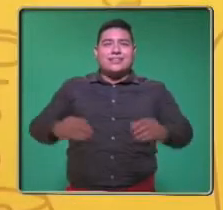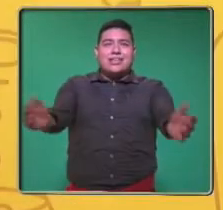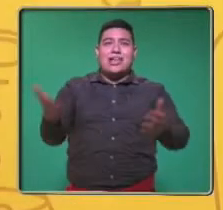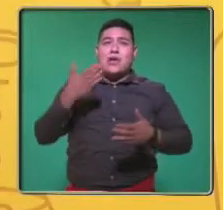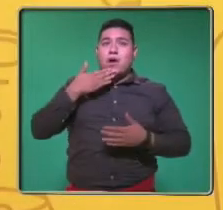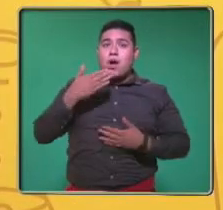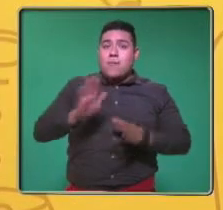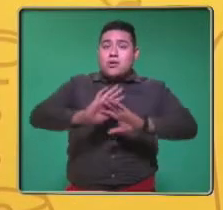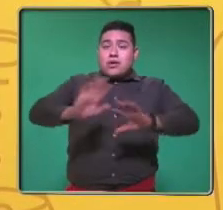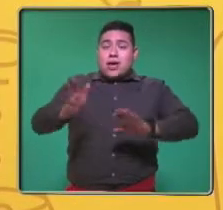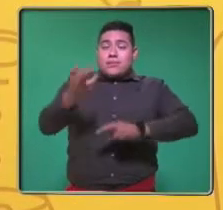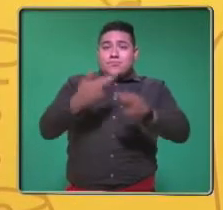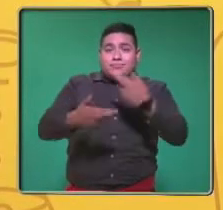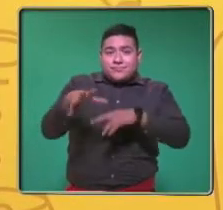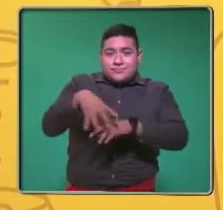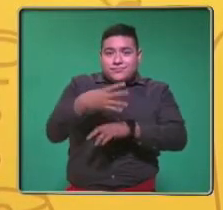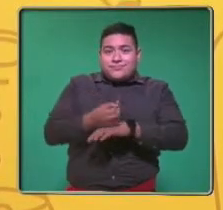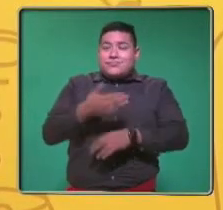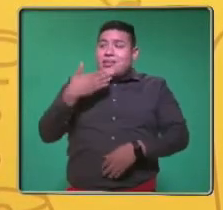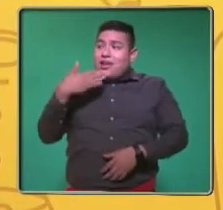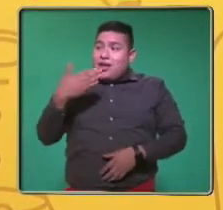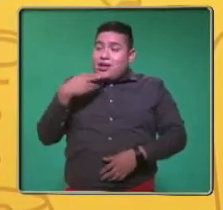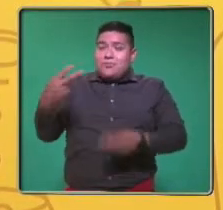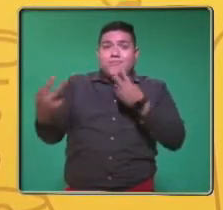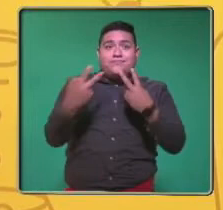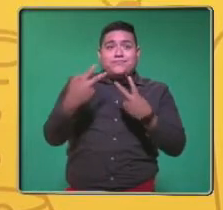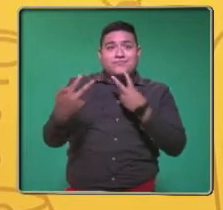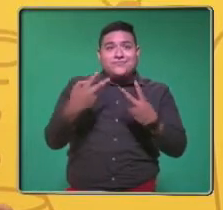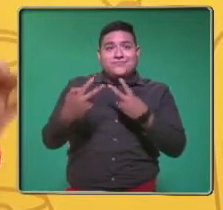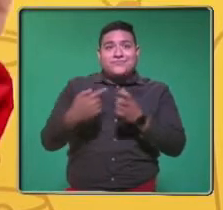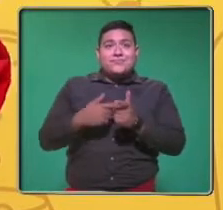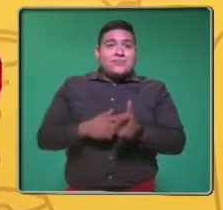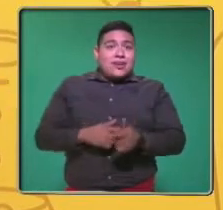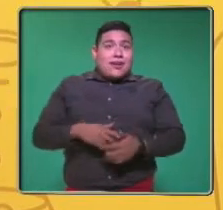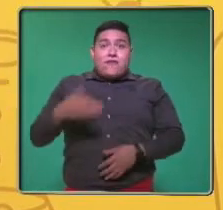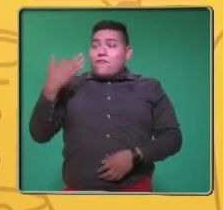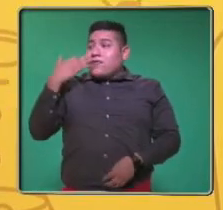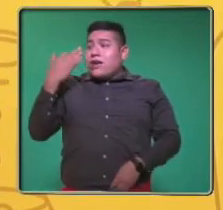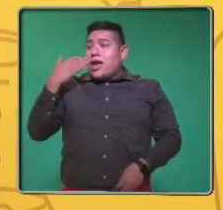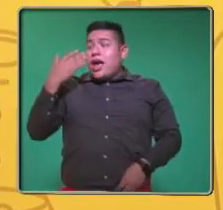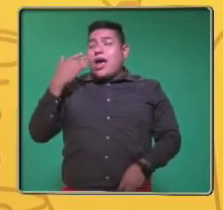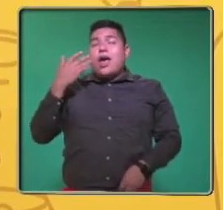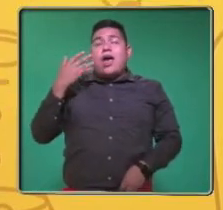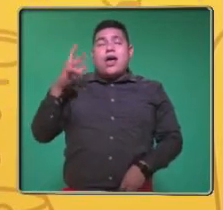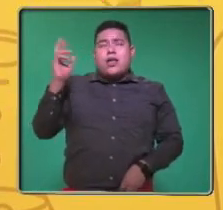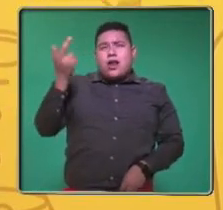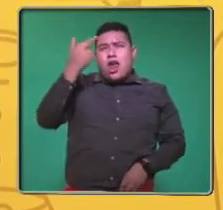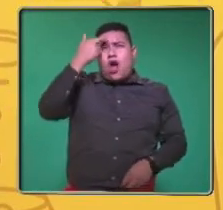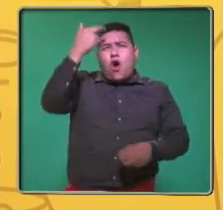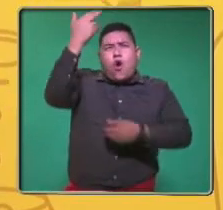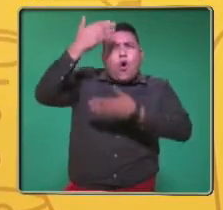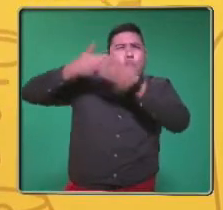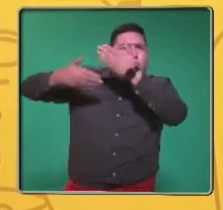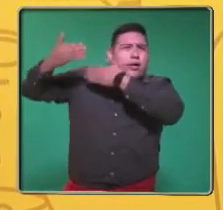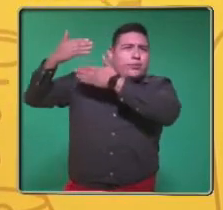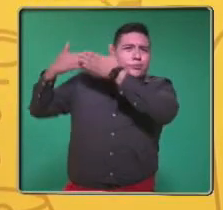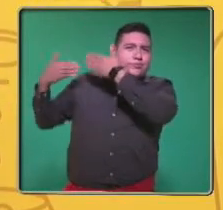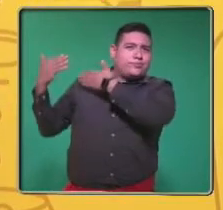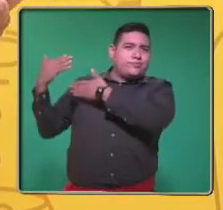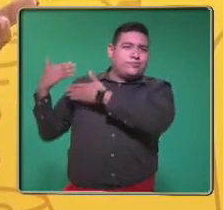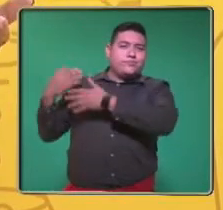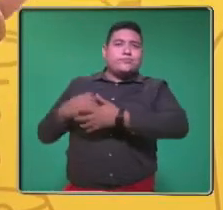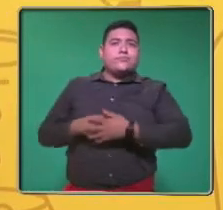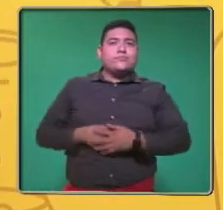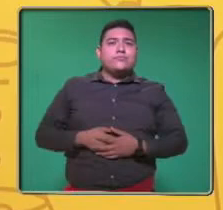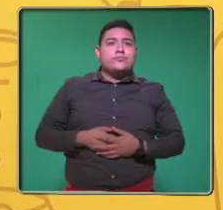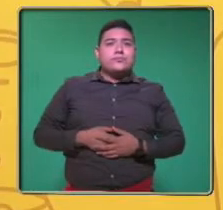Bueno, pues regresamos nuevamente. Qué bueno que sigue aquí con nosotros. Y miren, nada más haciendo un pequeño recuento de antes de irnos a pausa,